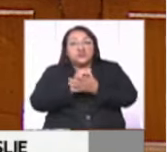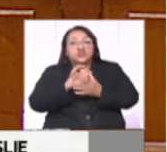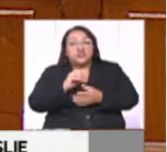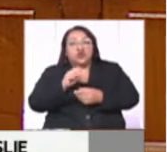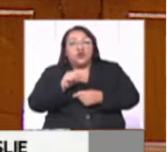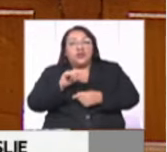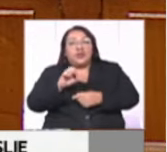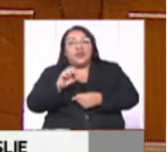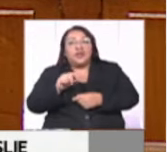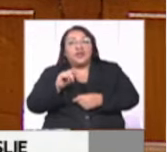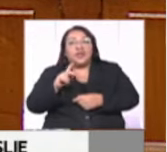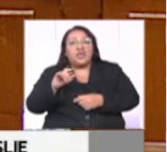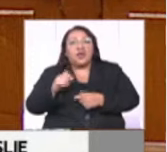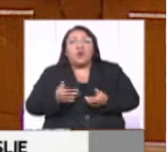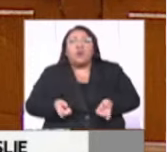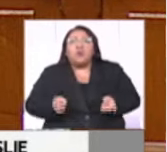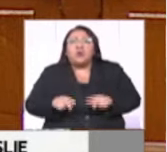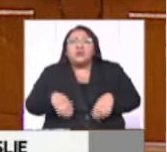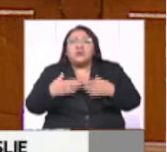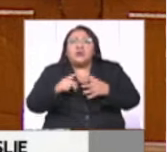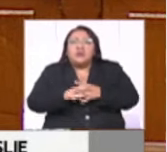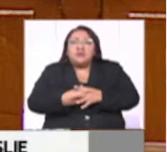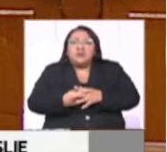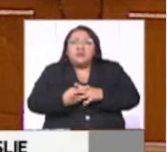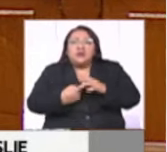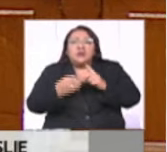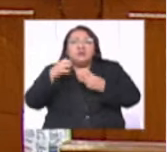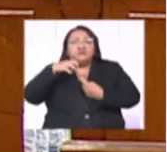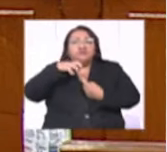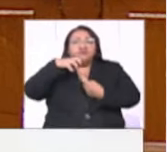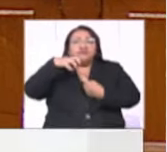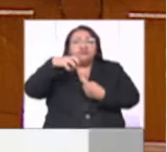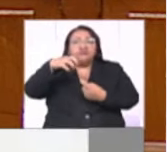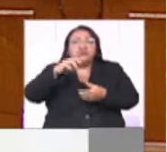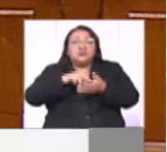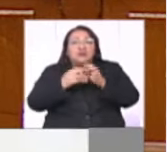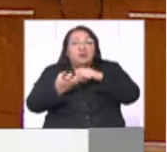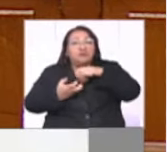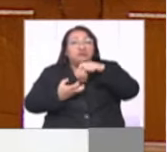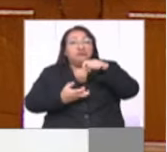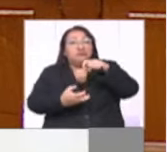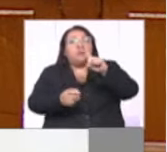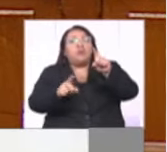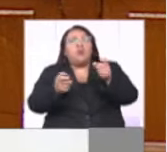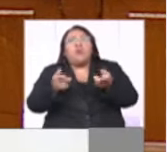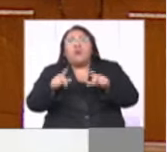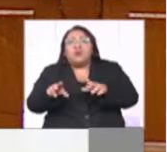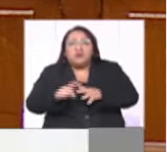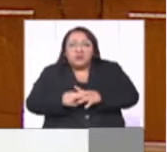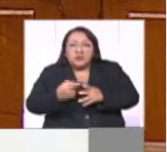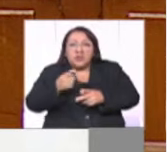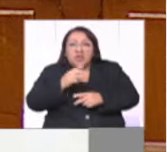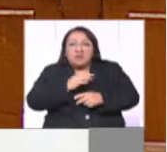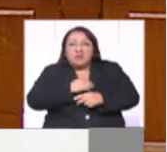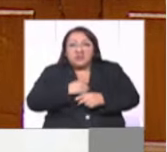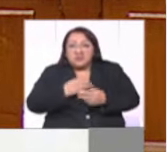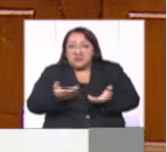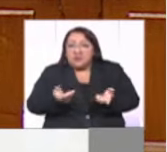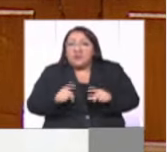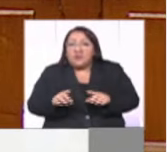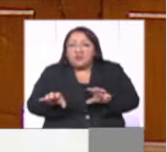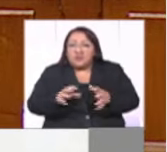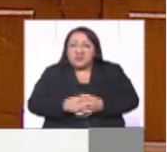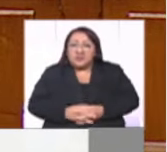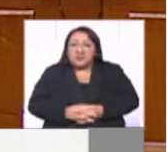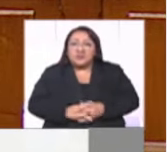Choquequirao. ¿Cuándo se dará este inicio al teleférico de Choquequirao? Eso le hago la pregunta a la señora también ministra.